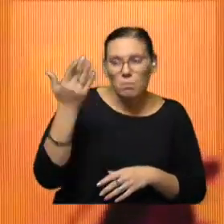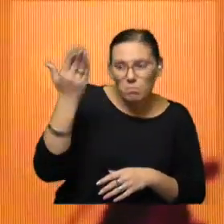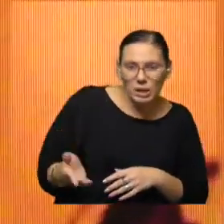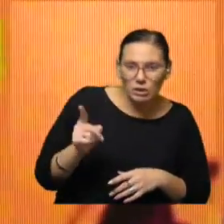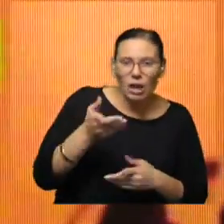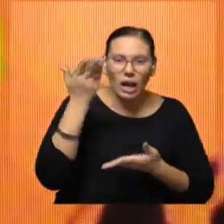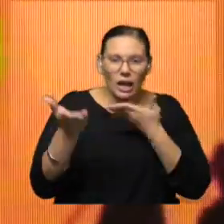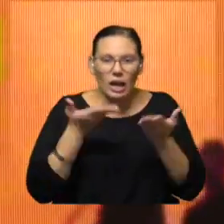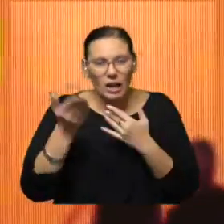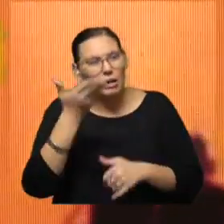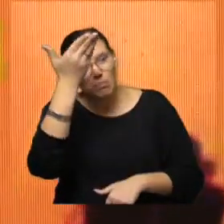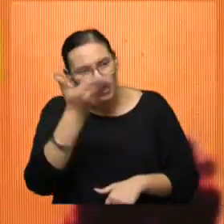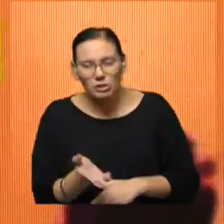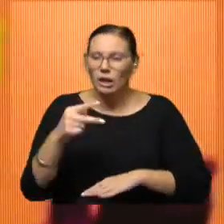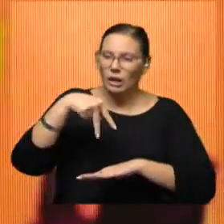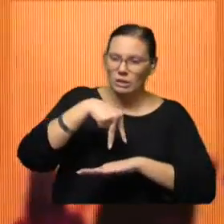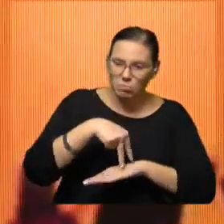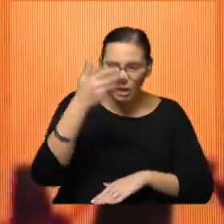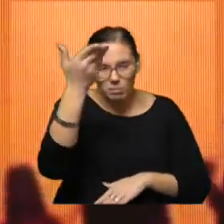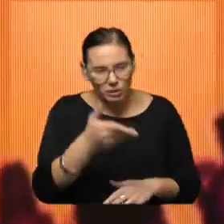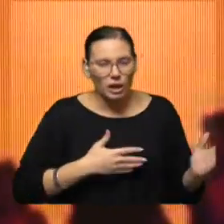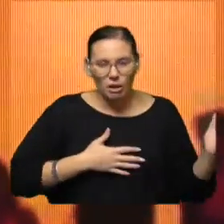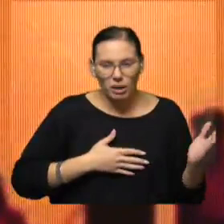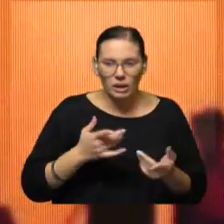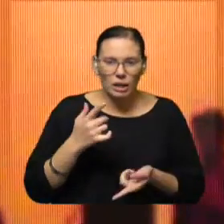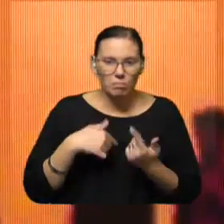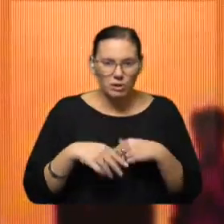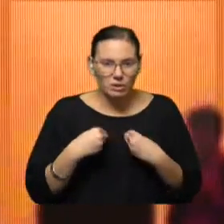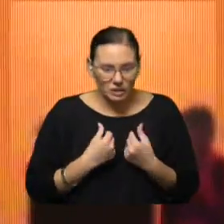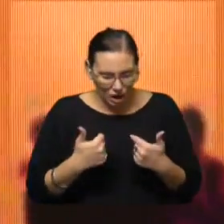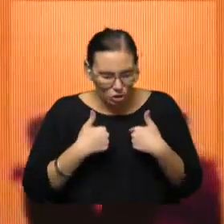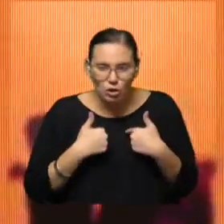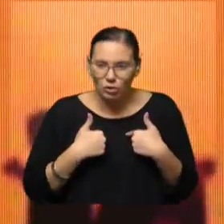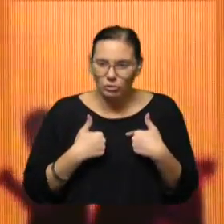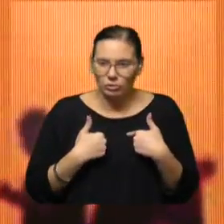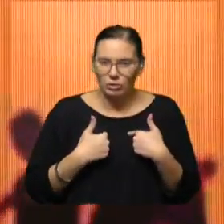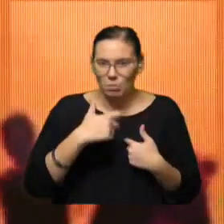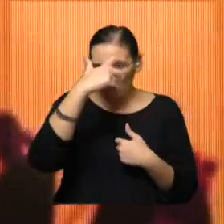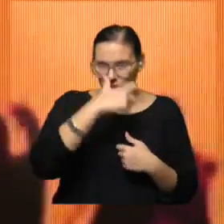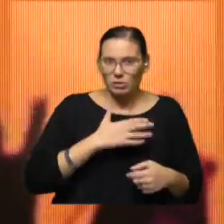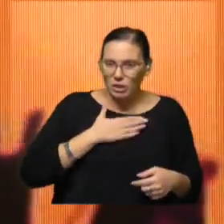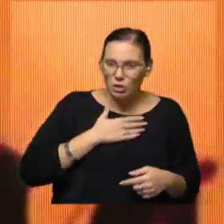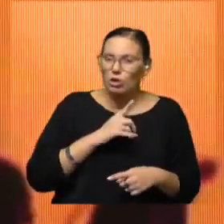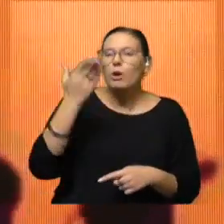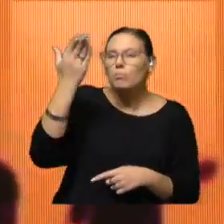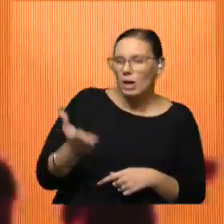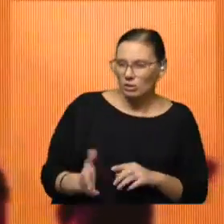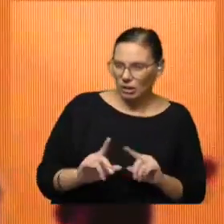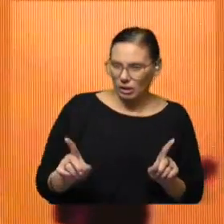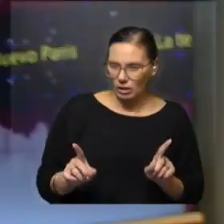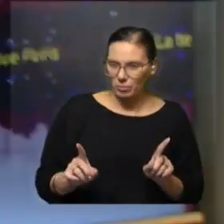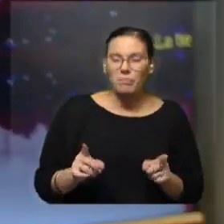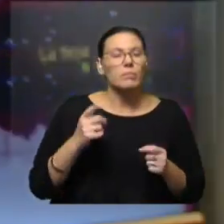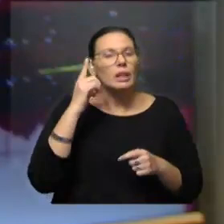personaje canta, cómo el personaje se para, cómo baila. Y sentía que quería, quiero hacerlo desde cómo lo haría yo y no desde el personaje. ¿Y cómo